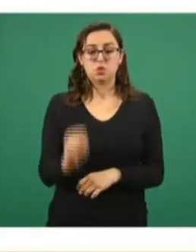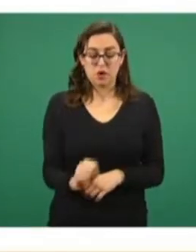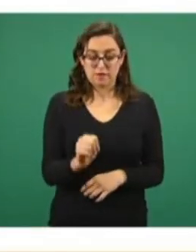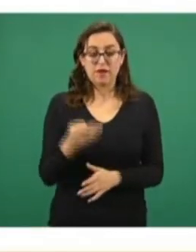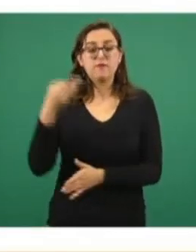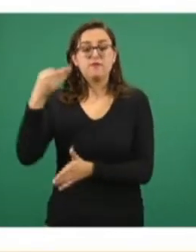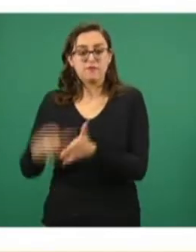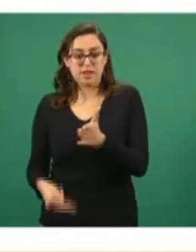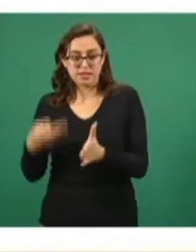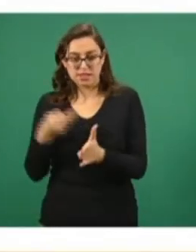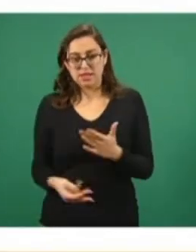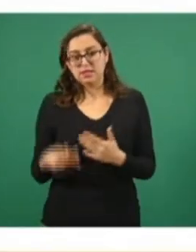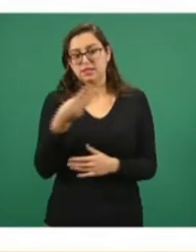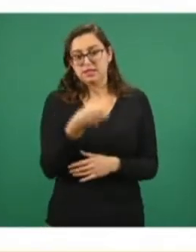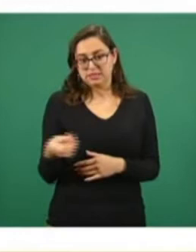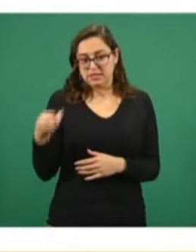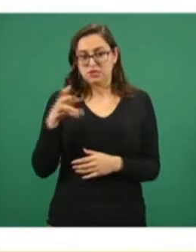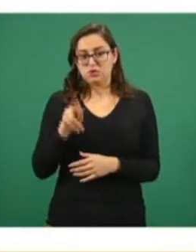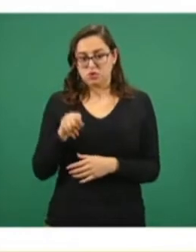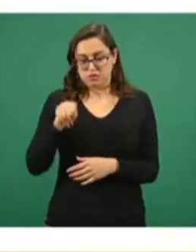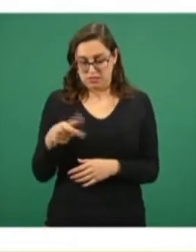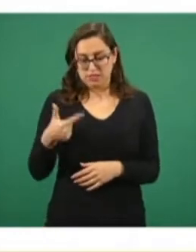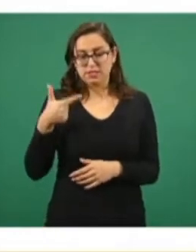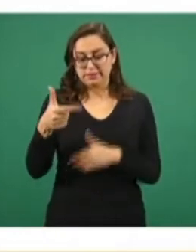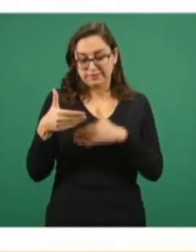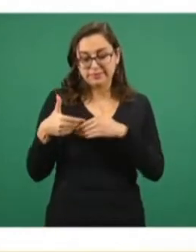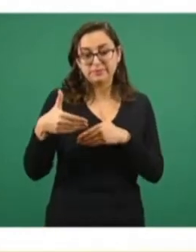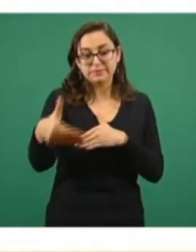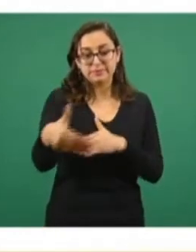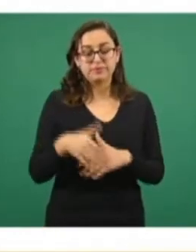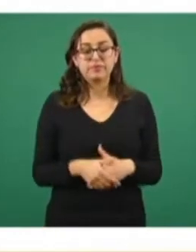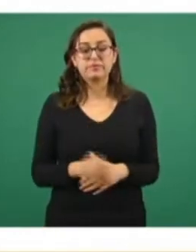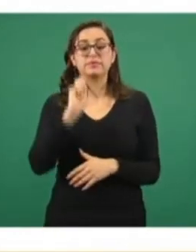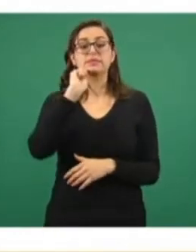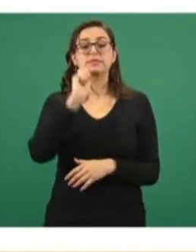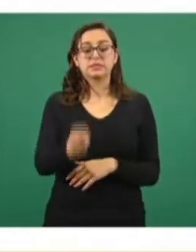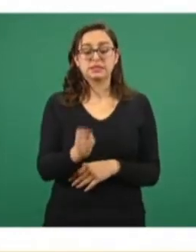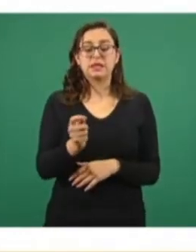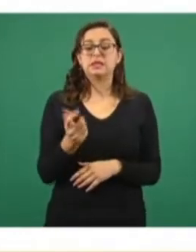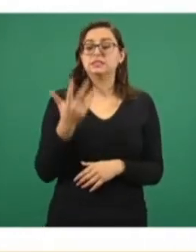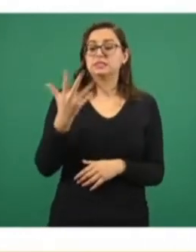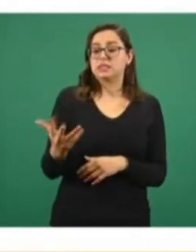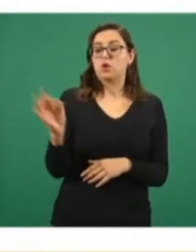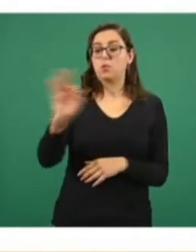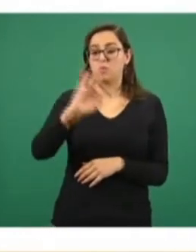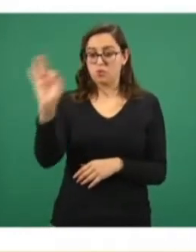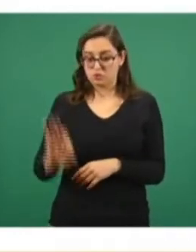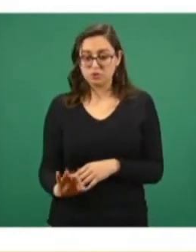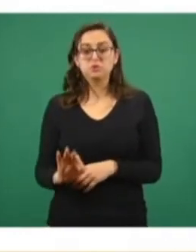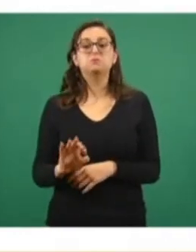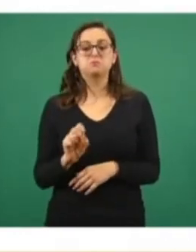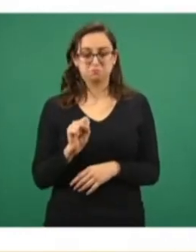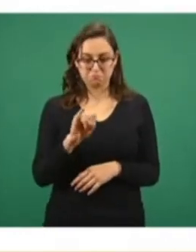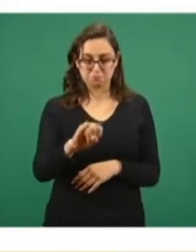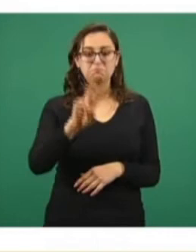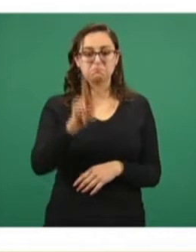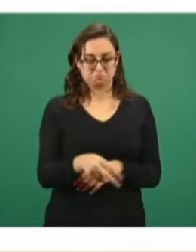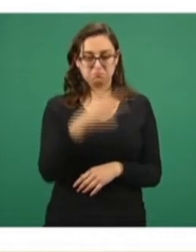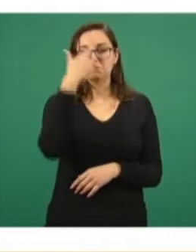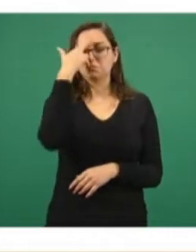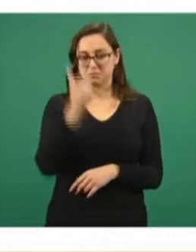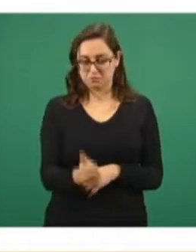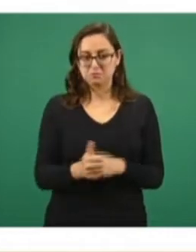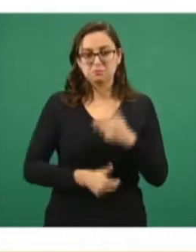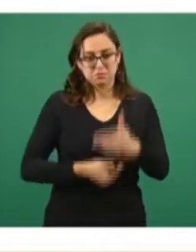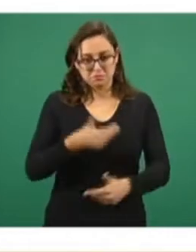proceso 387 de estas. El 5% de las solicitudes han resultado procedentes. Esto